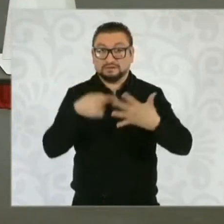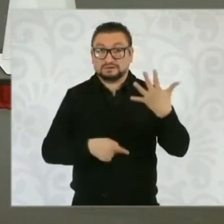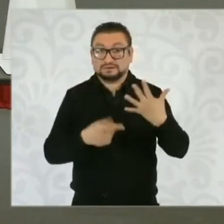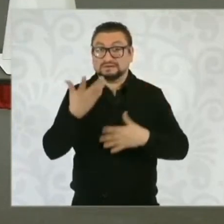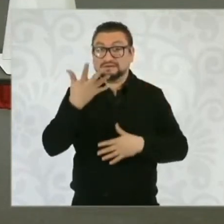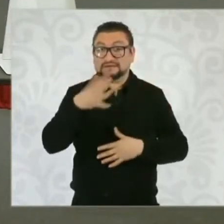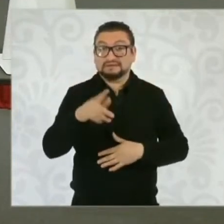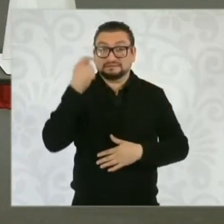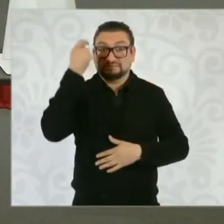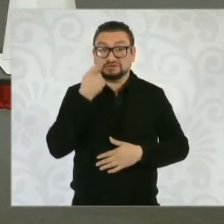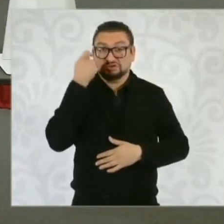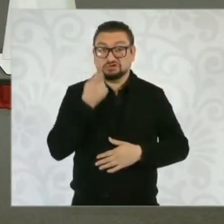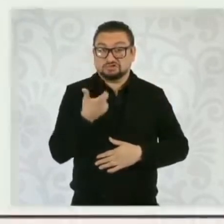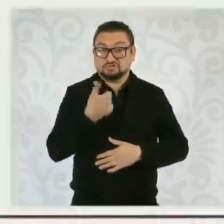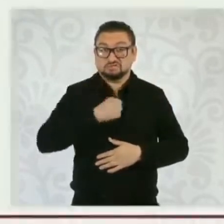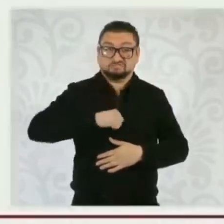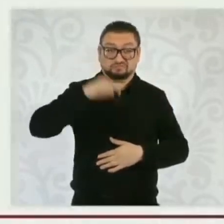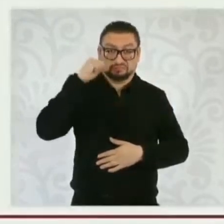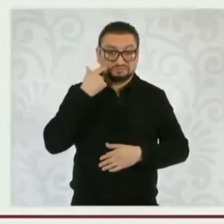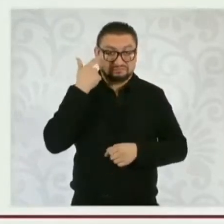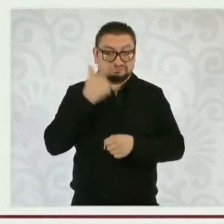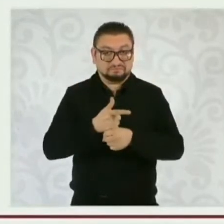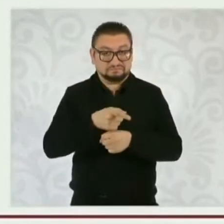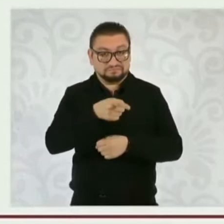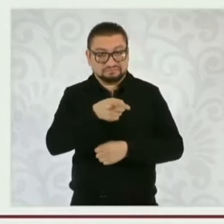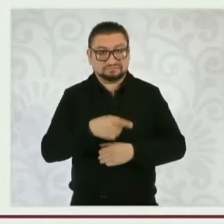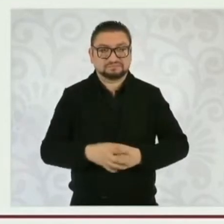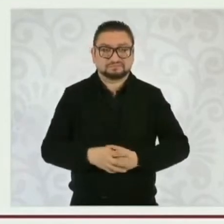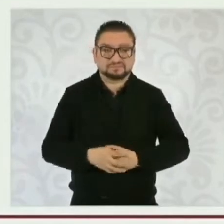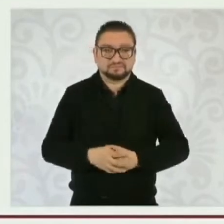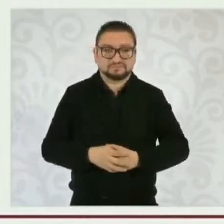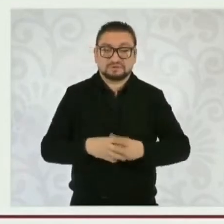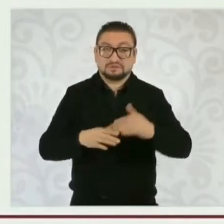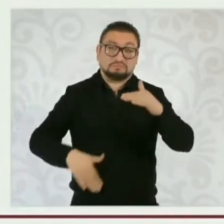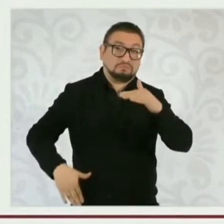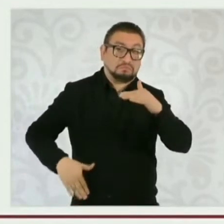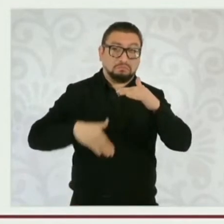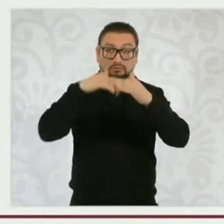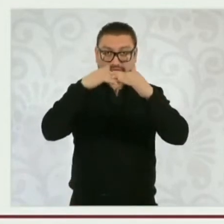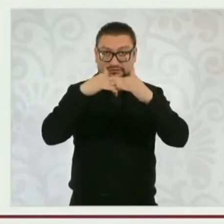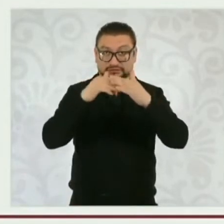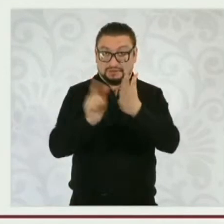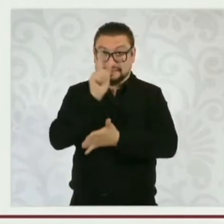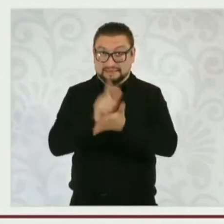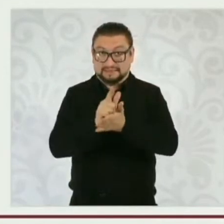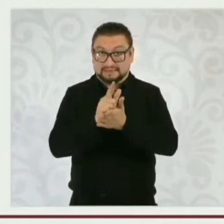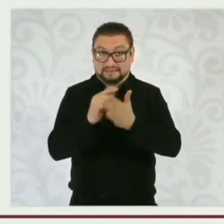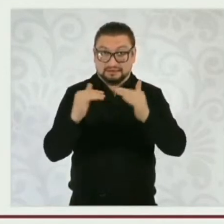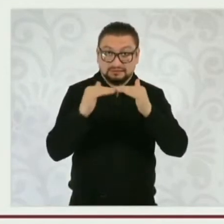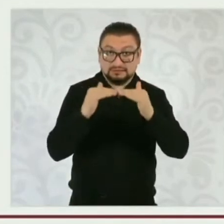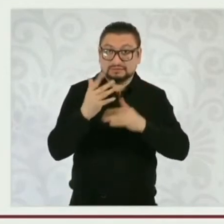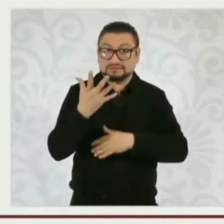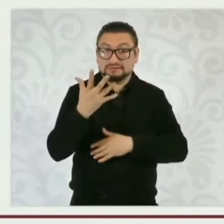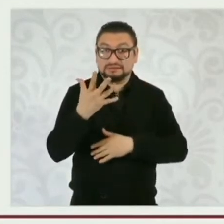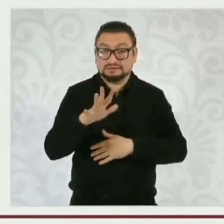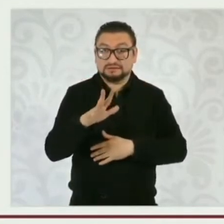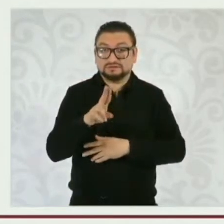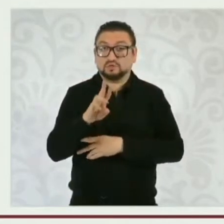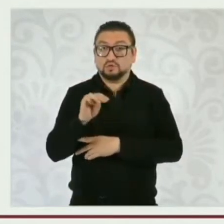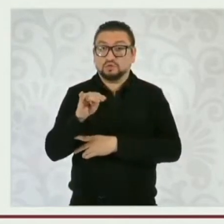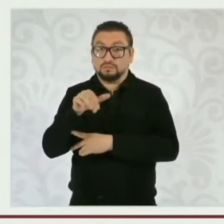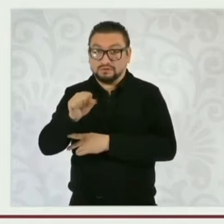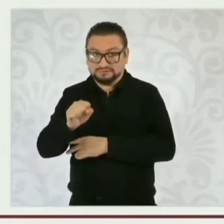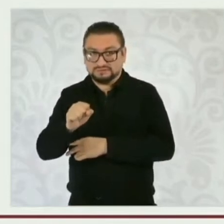las 10 pensiones más altas que hemos detectado. El límite máximo que marca la ley son 10